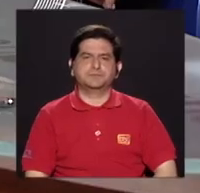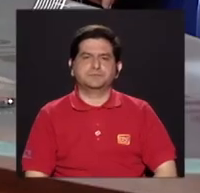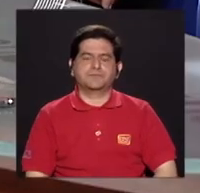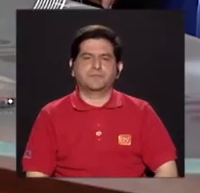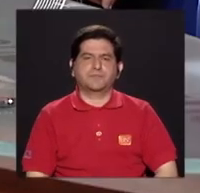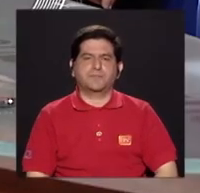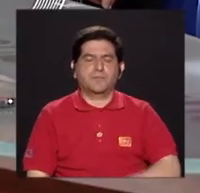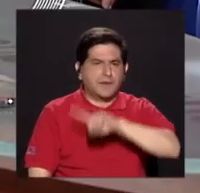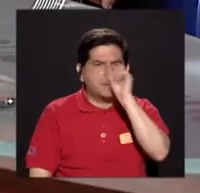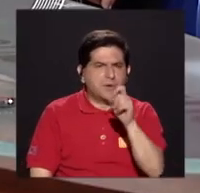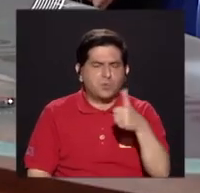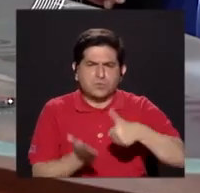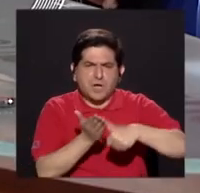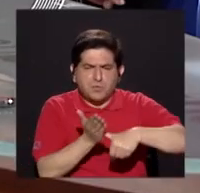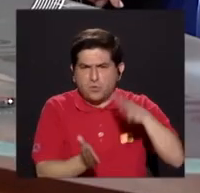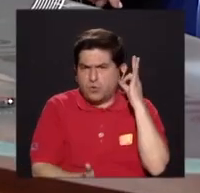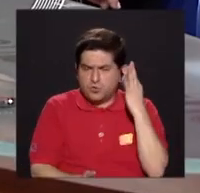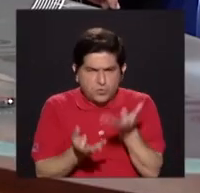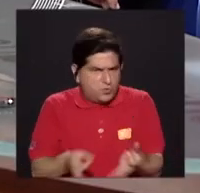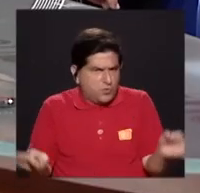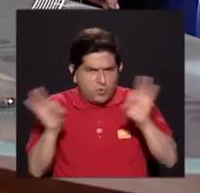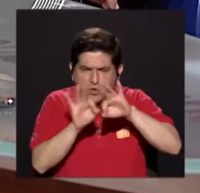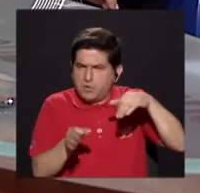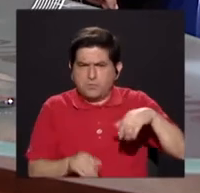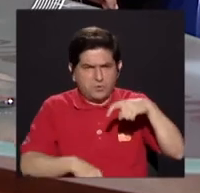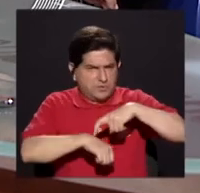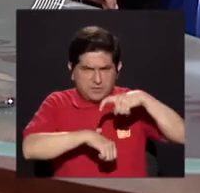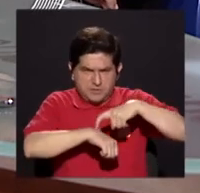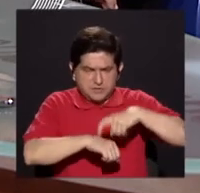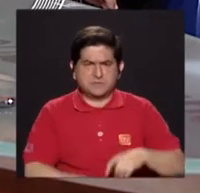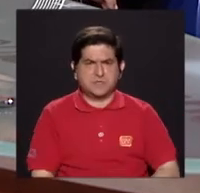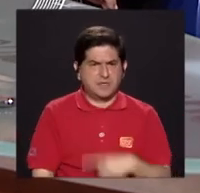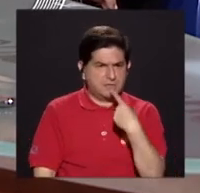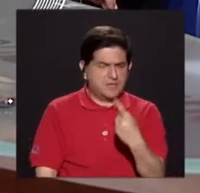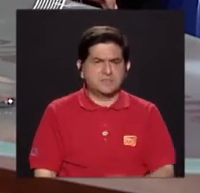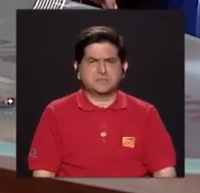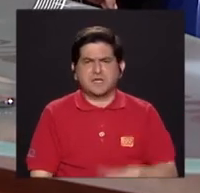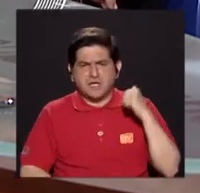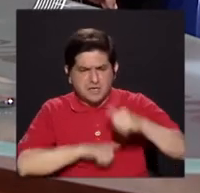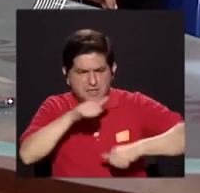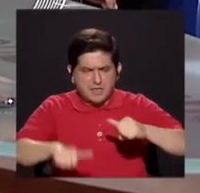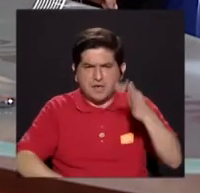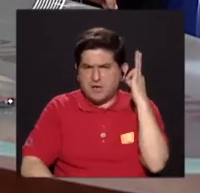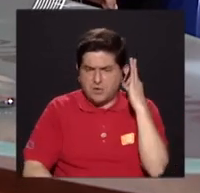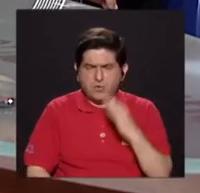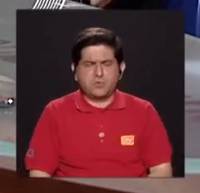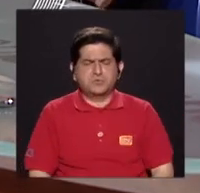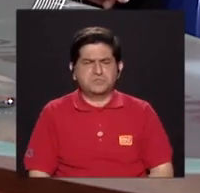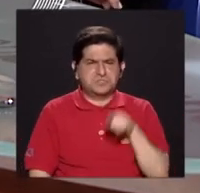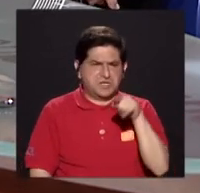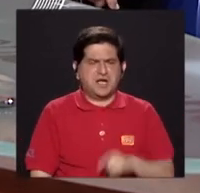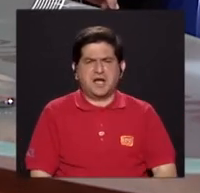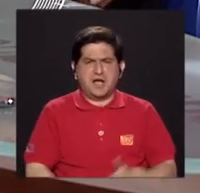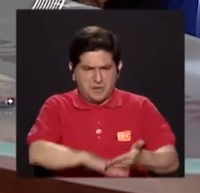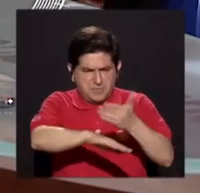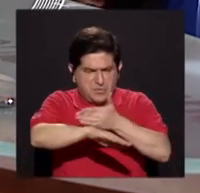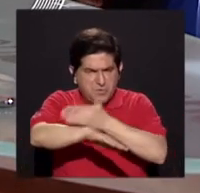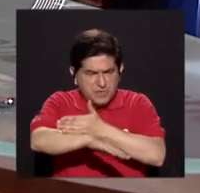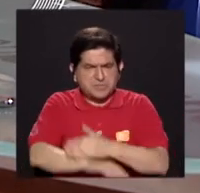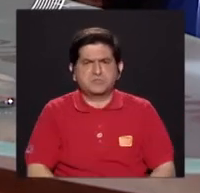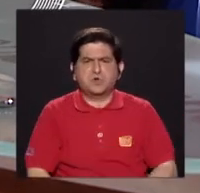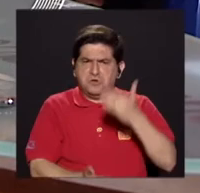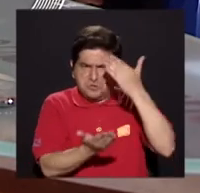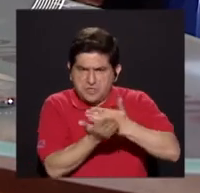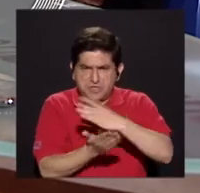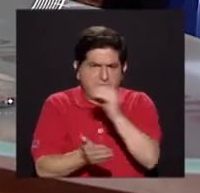El voto, pregunta, ¿el voto de las mujeres no pesó en esta elección? ¿Se puede decir que el feminismo avanzó, se congeló o retrocedió?